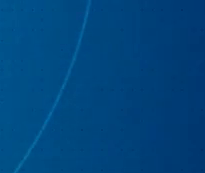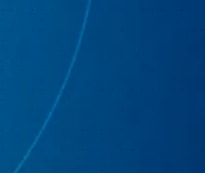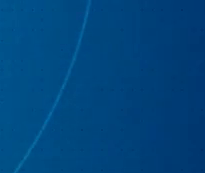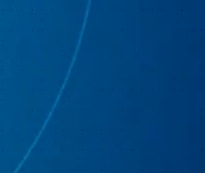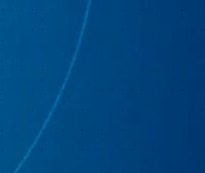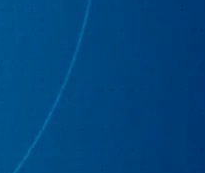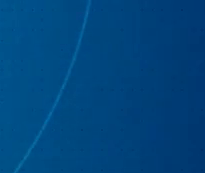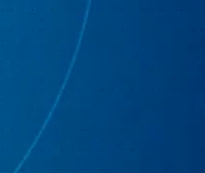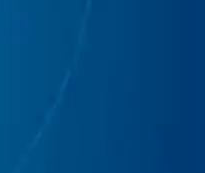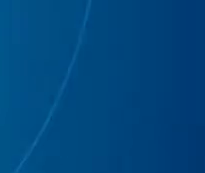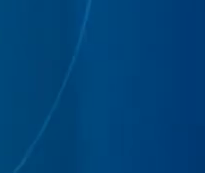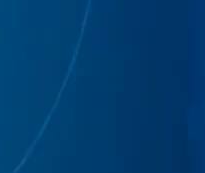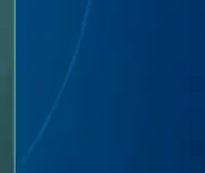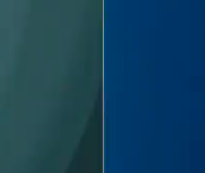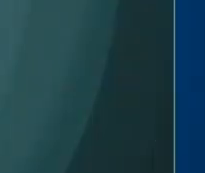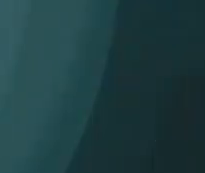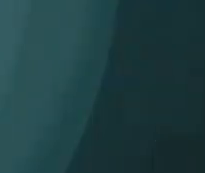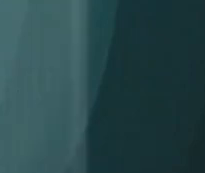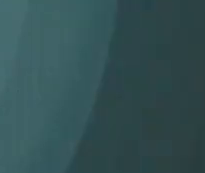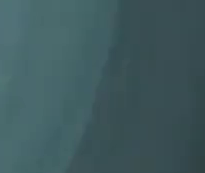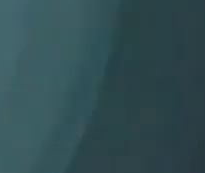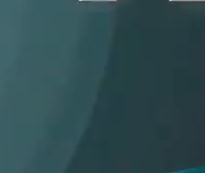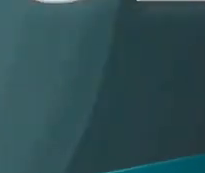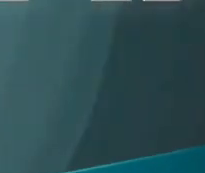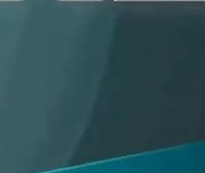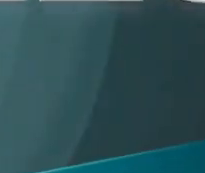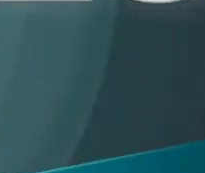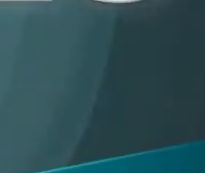NTVC Noticias. Emisión fin de semana.